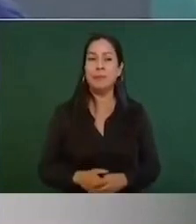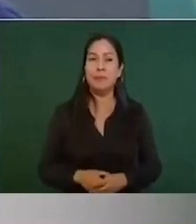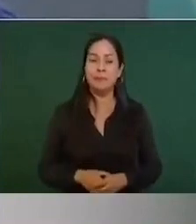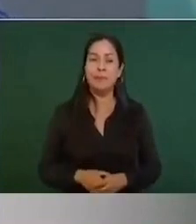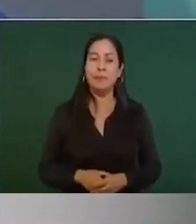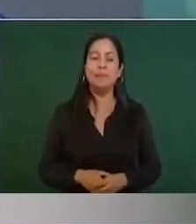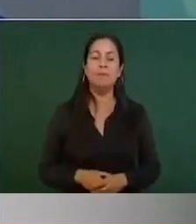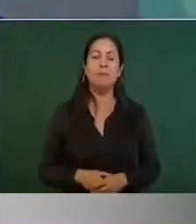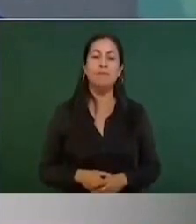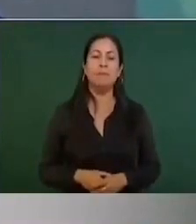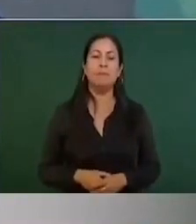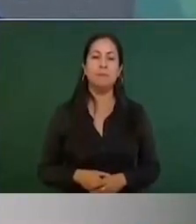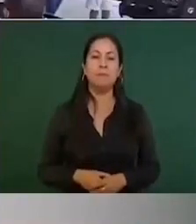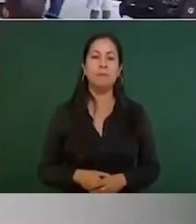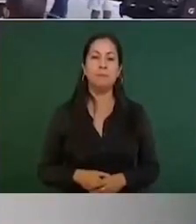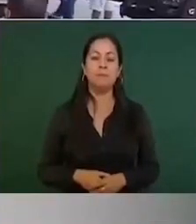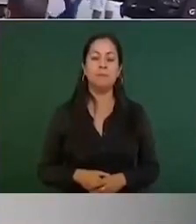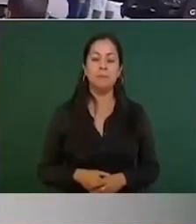de